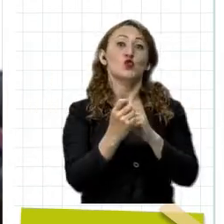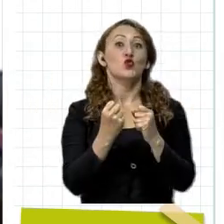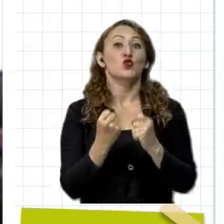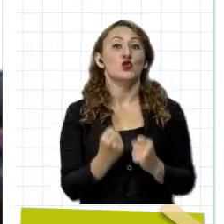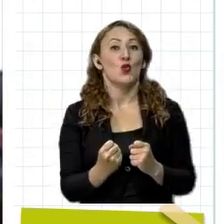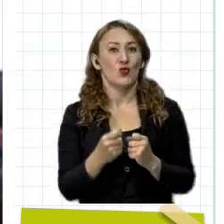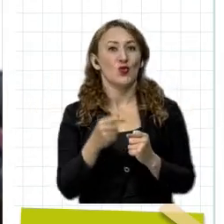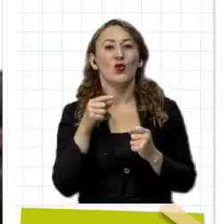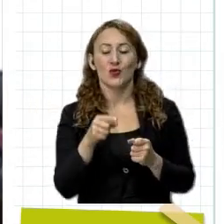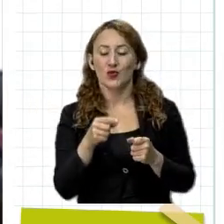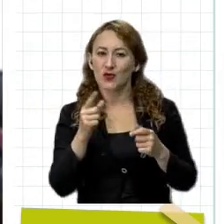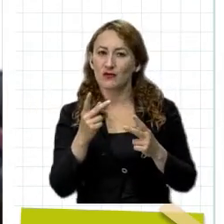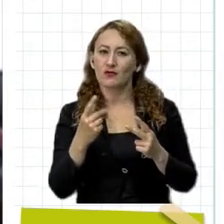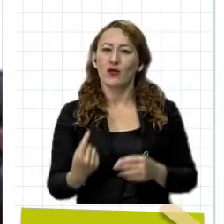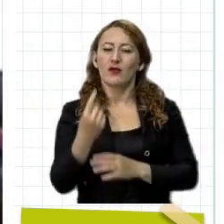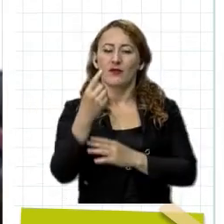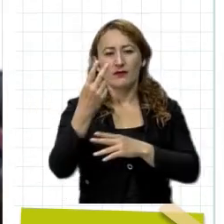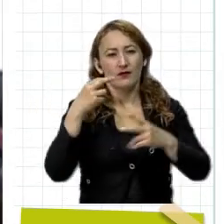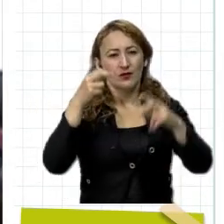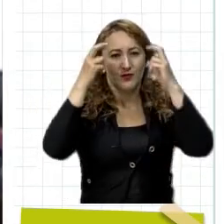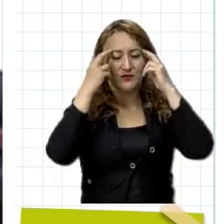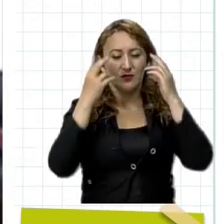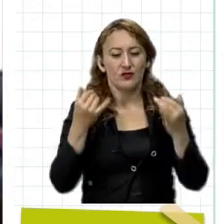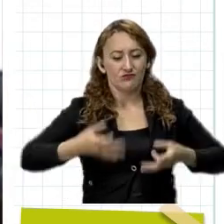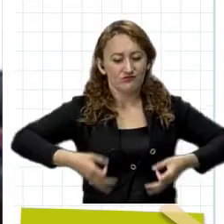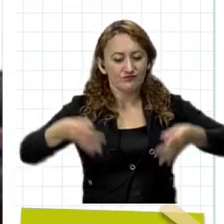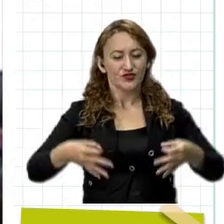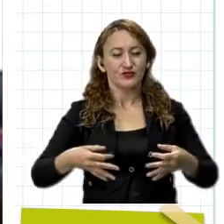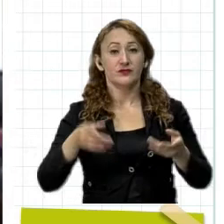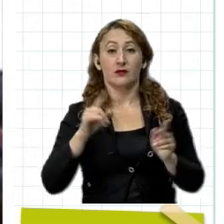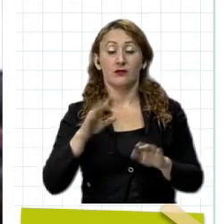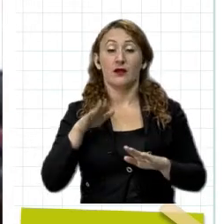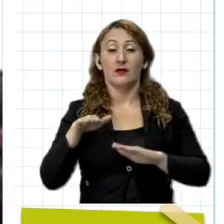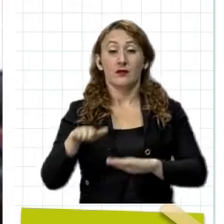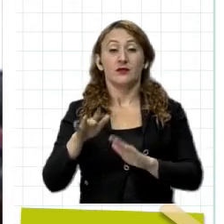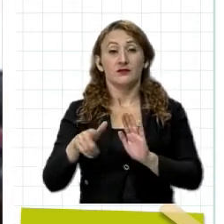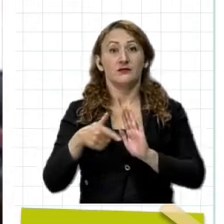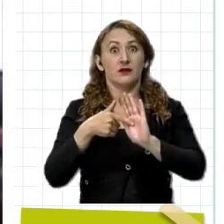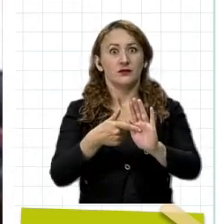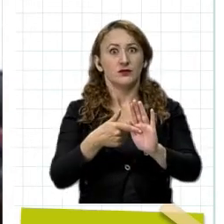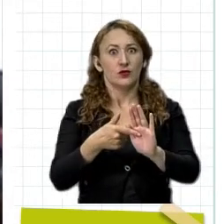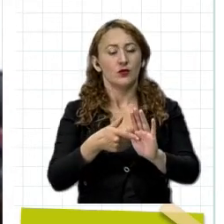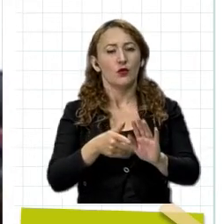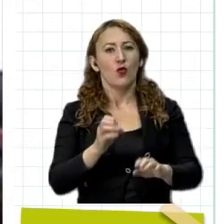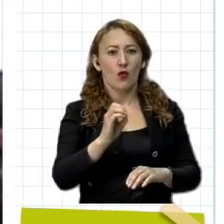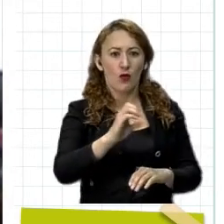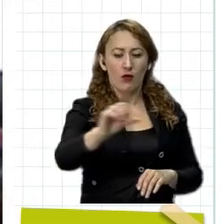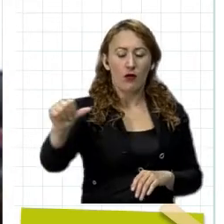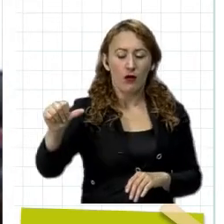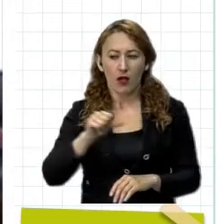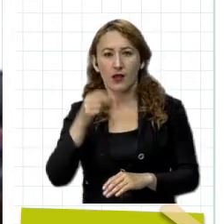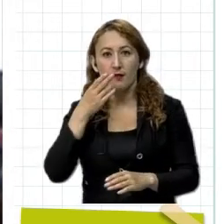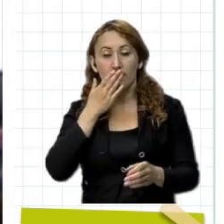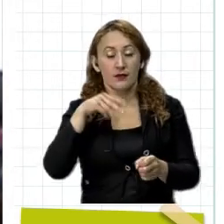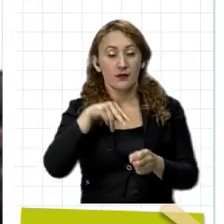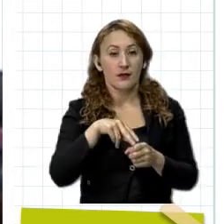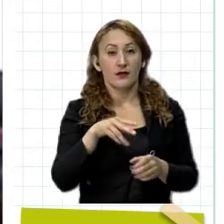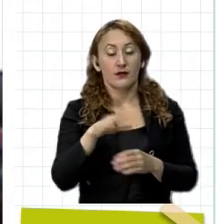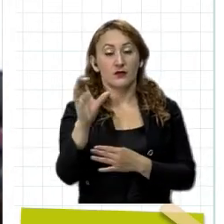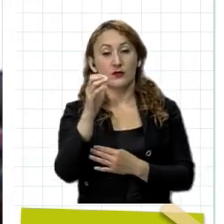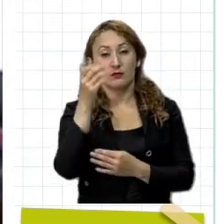de conocimiento oficiales y en las formas de representación de las y los sujetos indígenas y